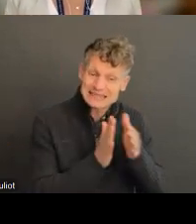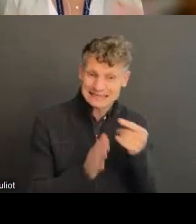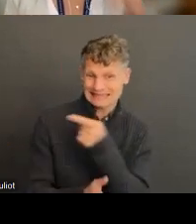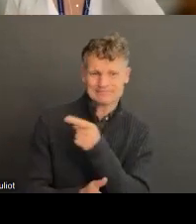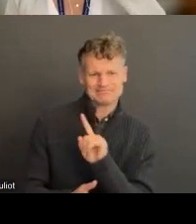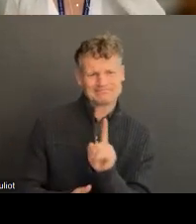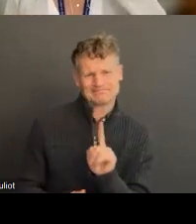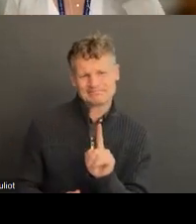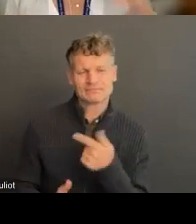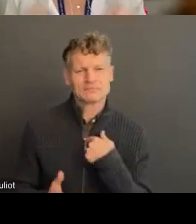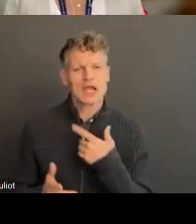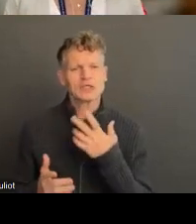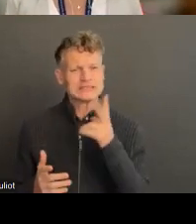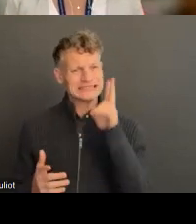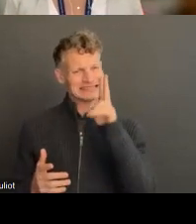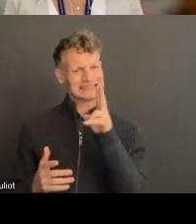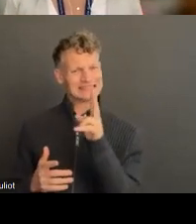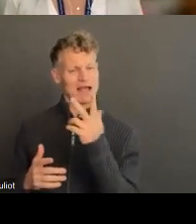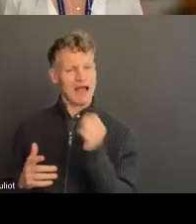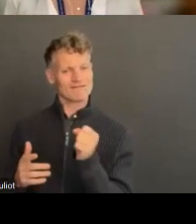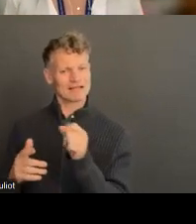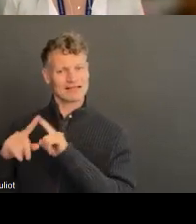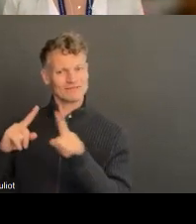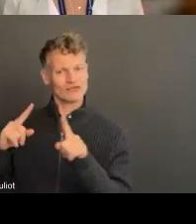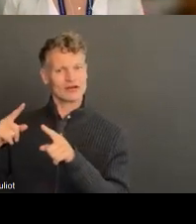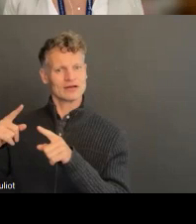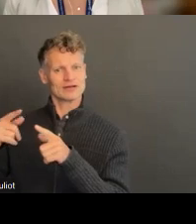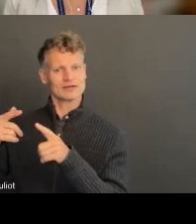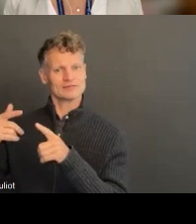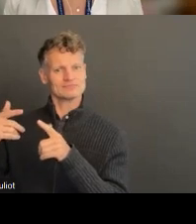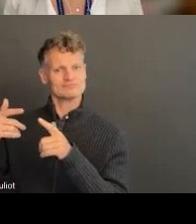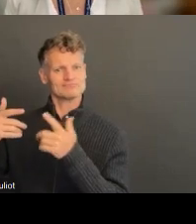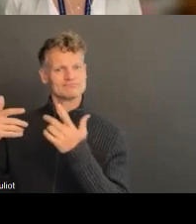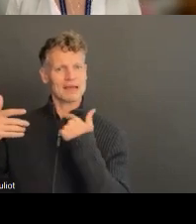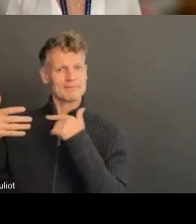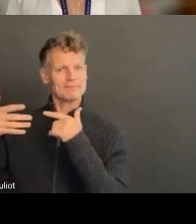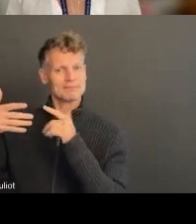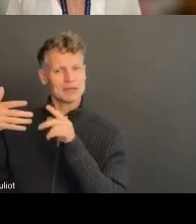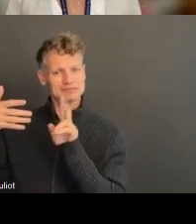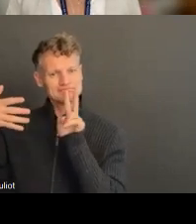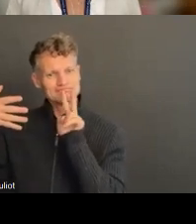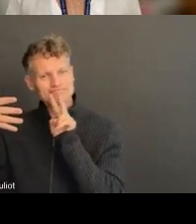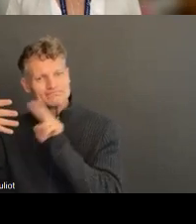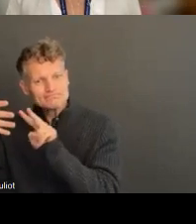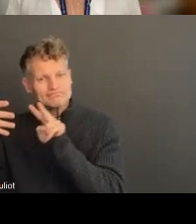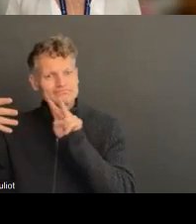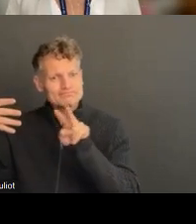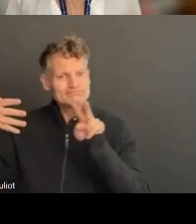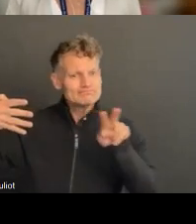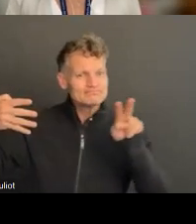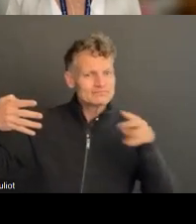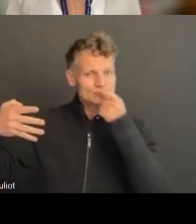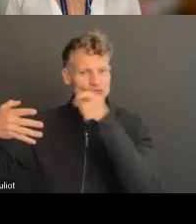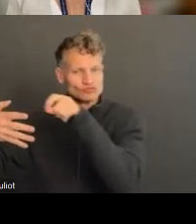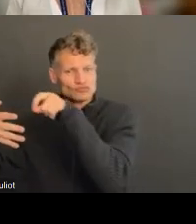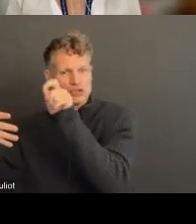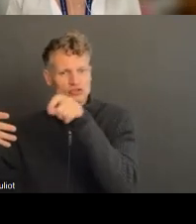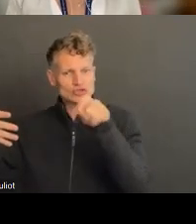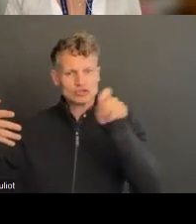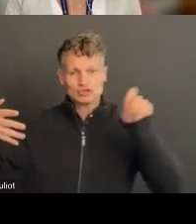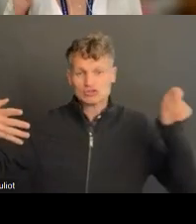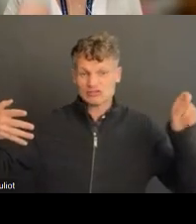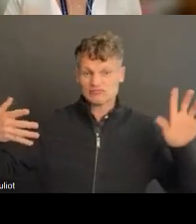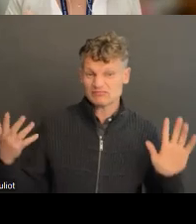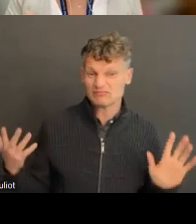y objetivos, ¿cierto?, que están definidos en el programa, pero que no poseen, por ejemplo, un objetivo